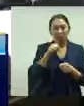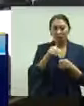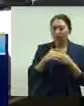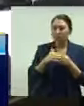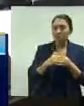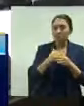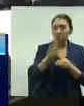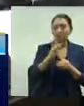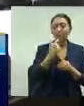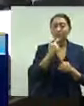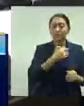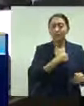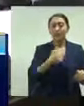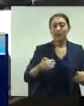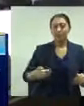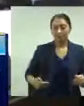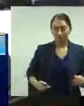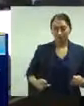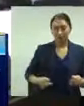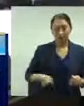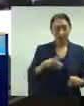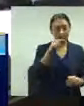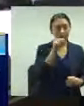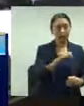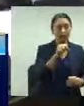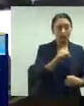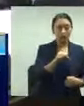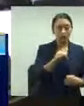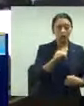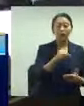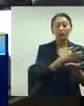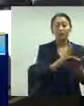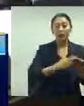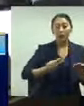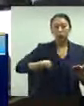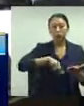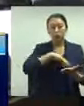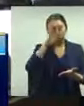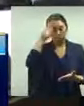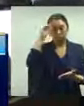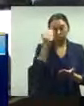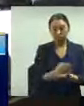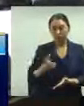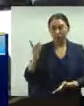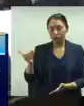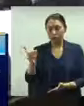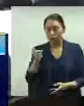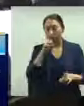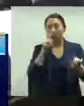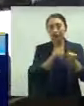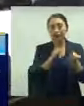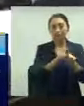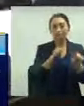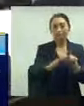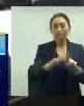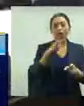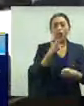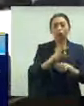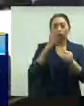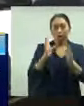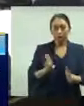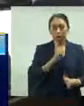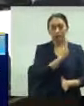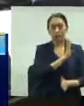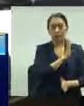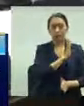Lo decía el presidente, creo que es algo que en lo que creemos todos los diputados y que la población necesita. Yo creo que lo que más podemos hacer es